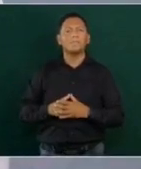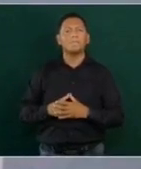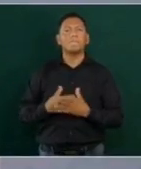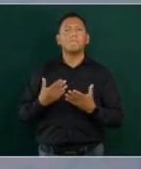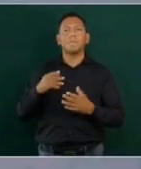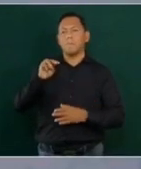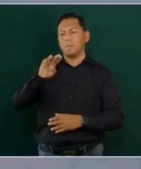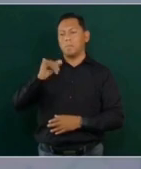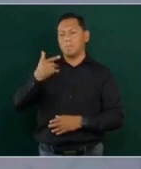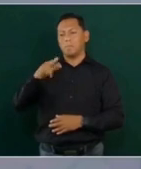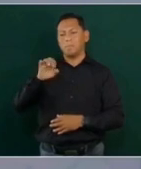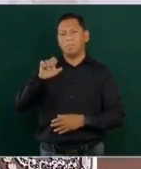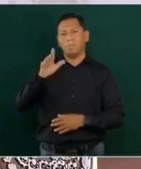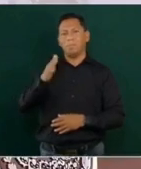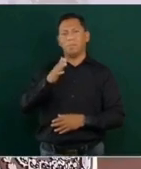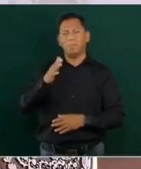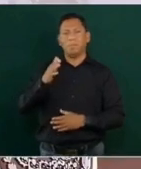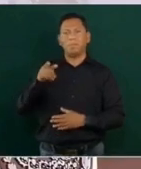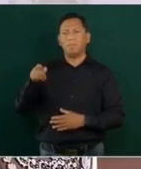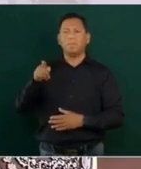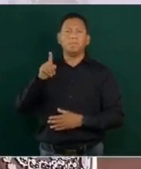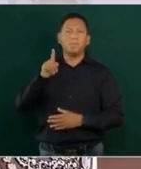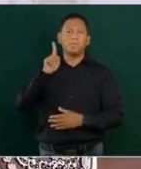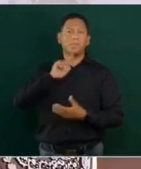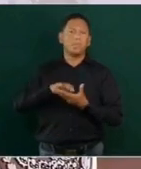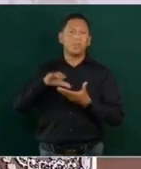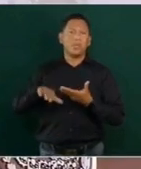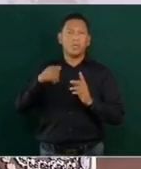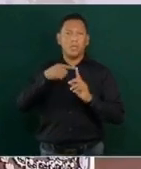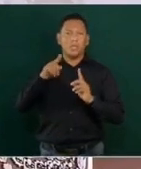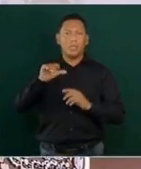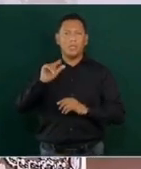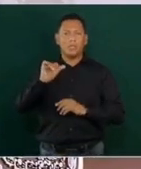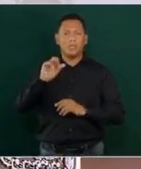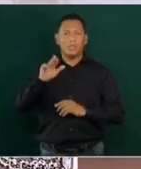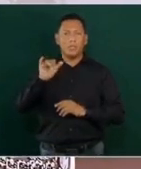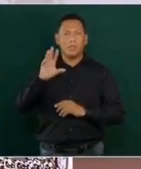Miguel Díaz-Canel, bueno, la esposa de Lázaro, es